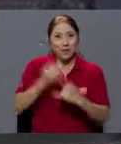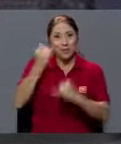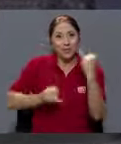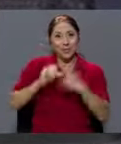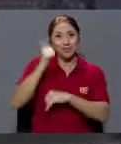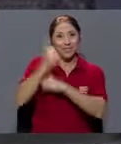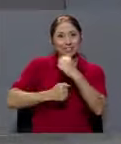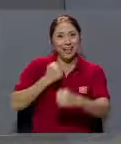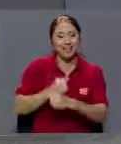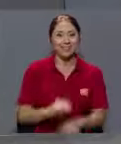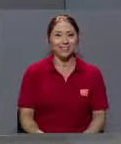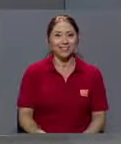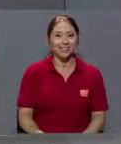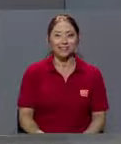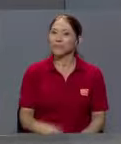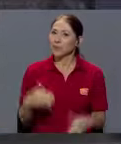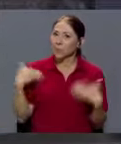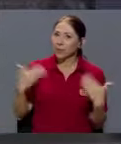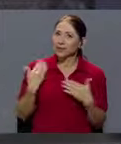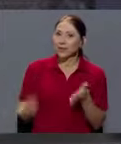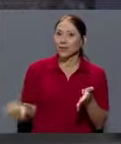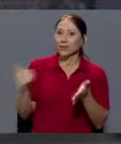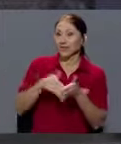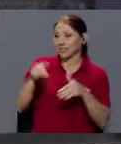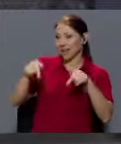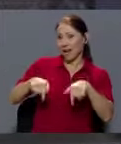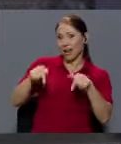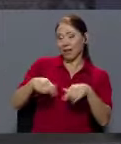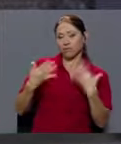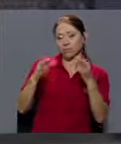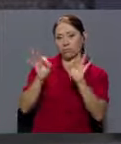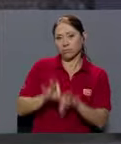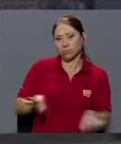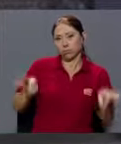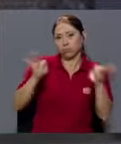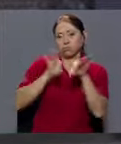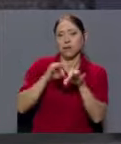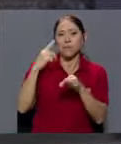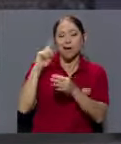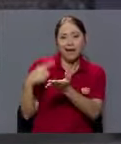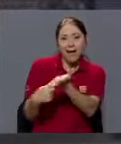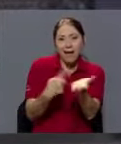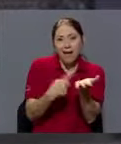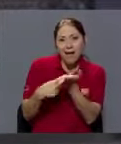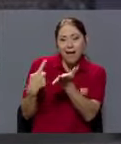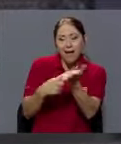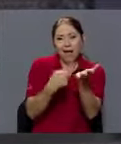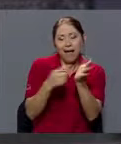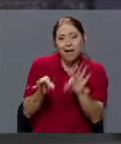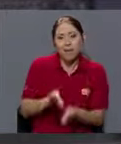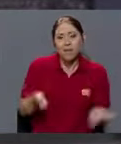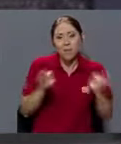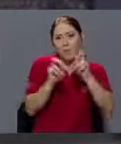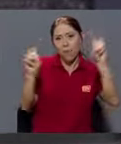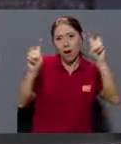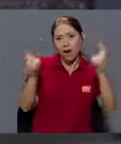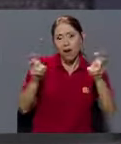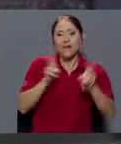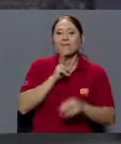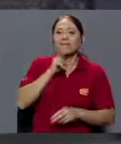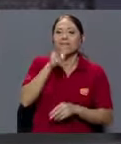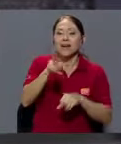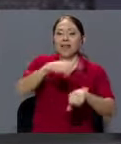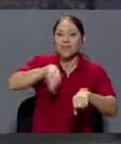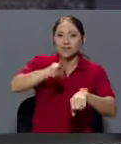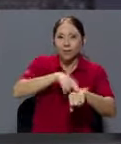de Una Mirada en los últimos 10 años. Placer, Maribel, de estar de nuevo en este espacio tan valioso para la discusión de los temas relevantes de la